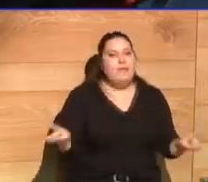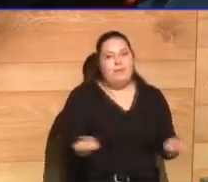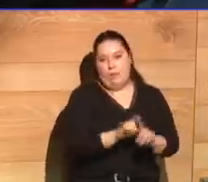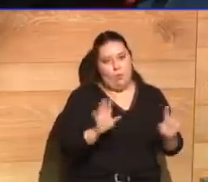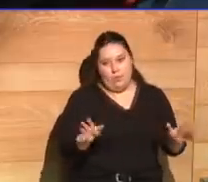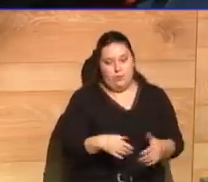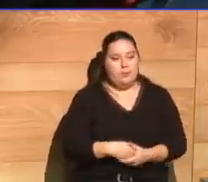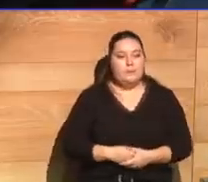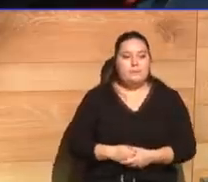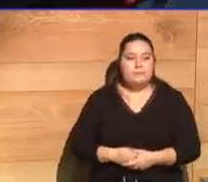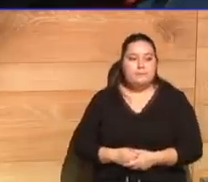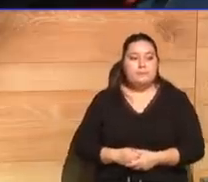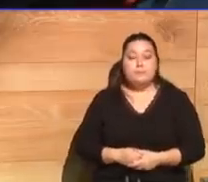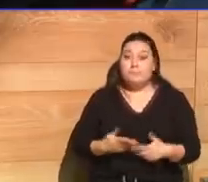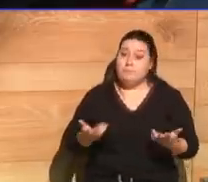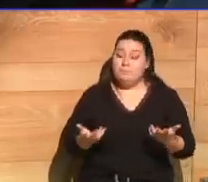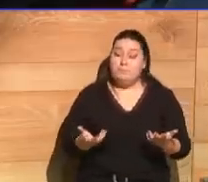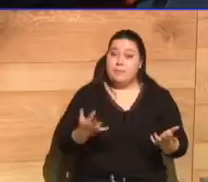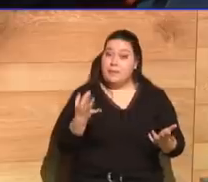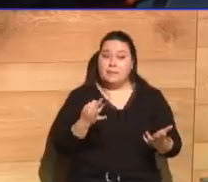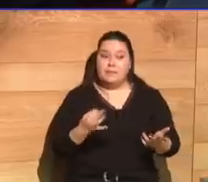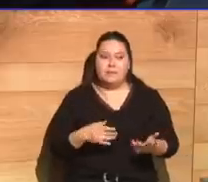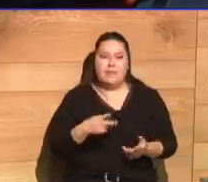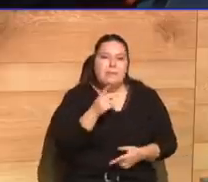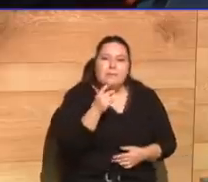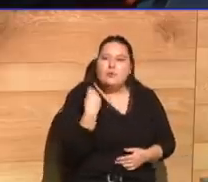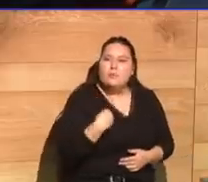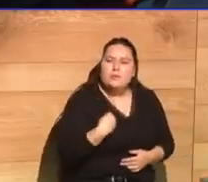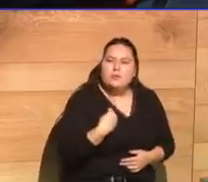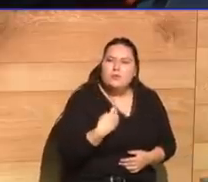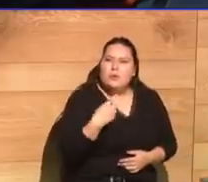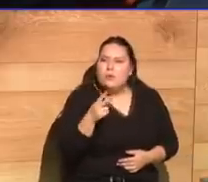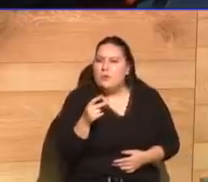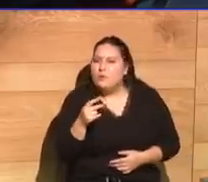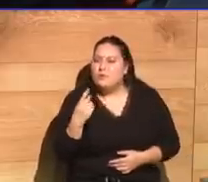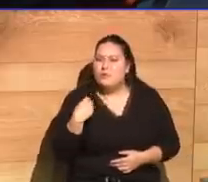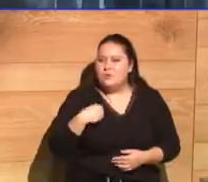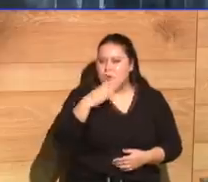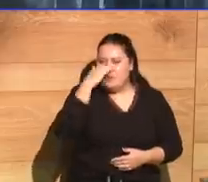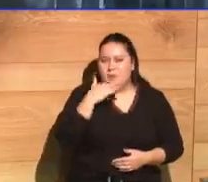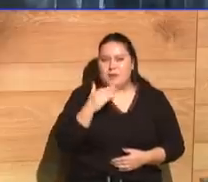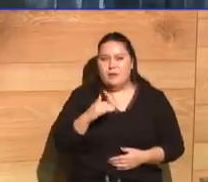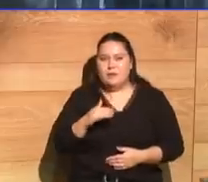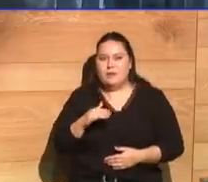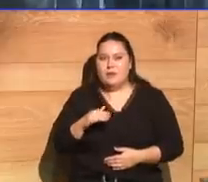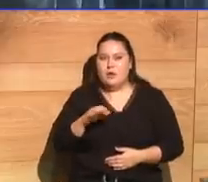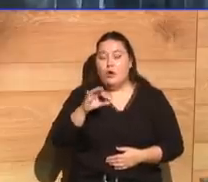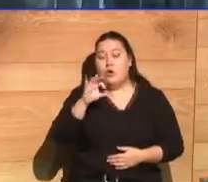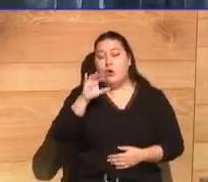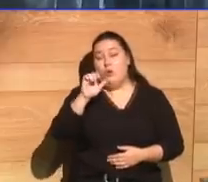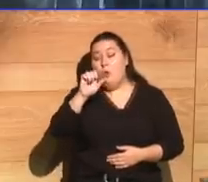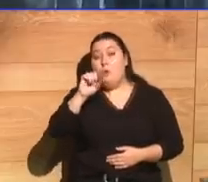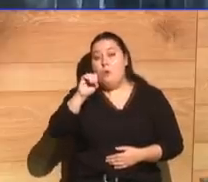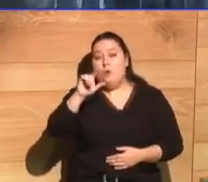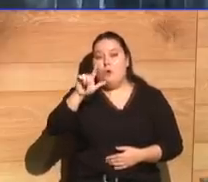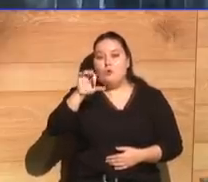venga. Y lo que ocurrió... ¿Y no se apellidan igual? Perdóname, ¿no se apellidan igual sino el padre? Alexander Solkin e Ilya Solkin. ¿Y